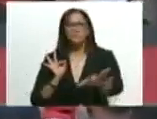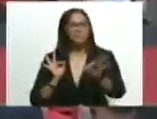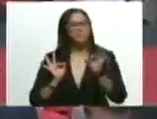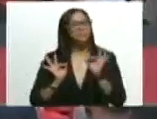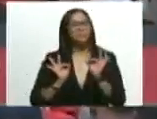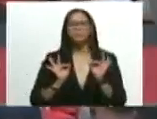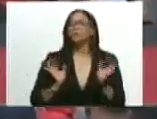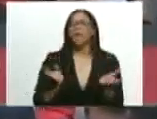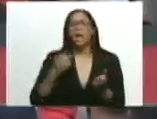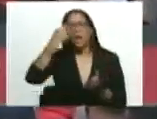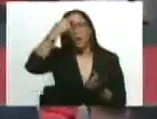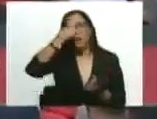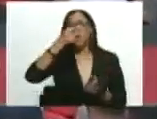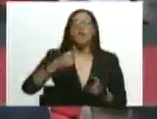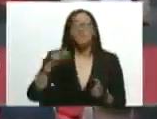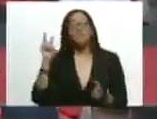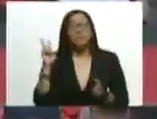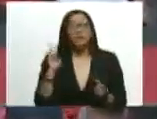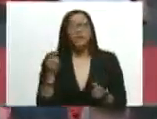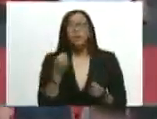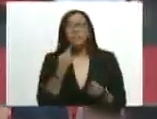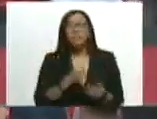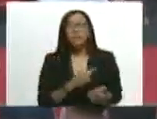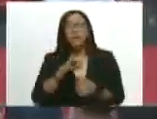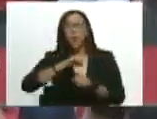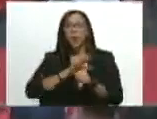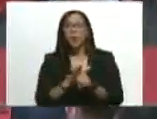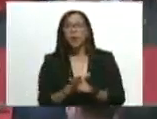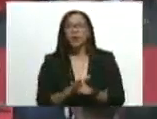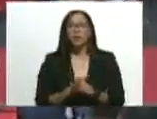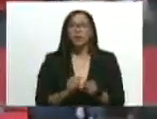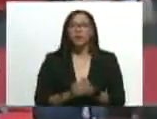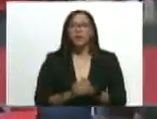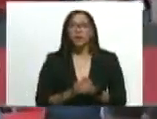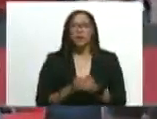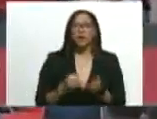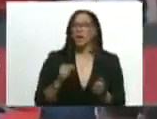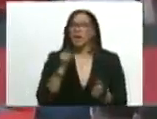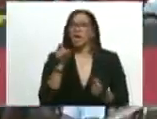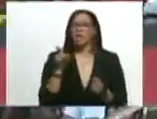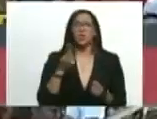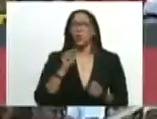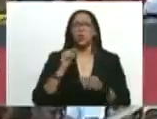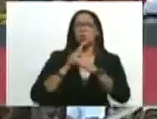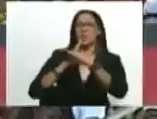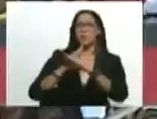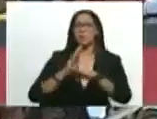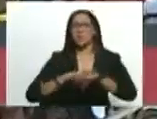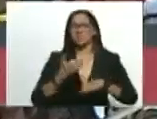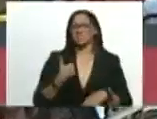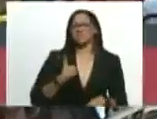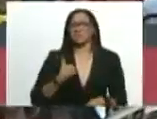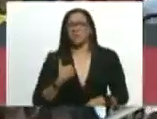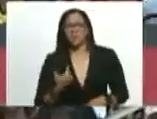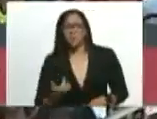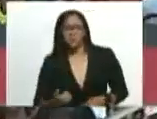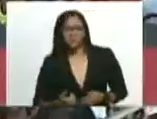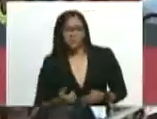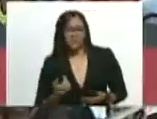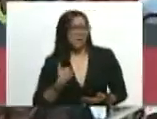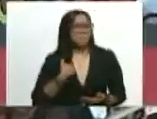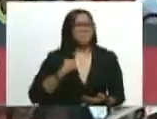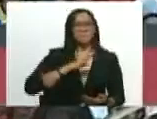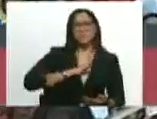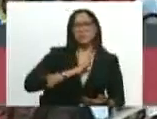de Venezuela y decir como dice el hermano Jorge a este No lo vayas a inhabilitar que es mío es mía